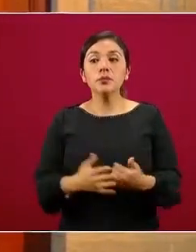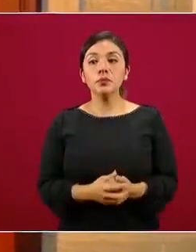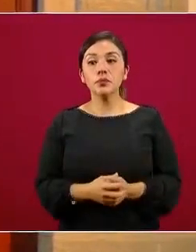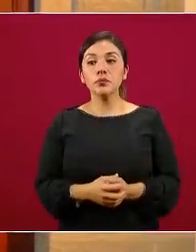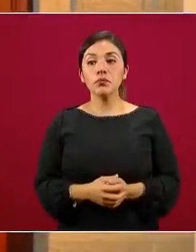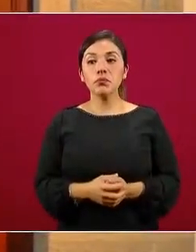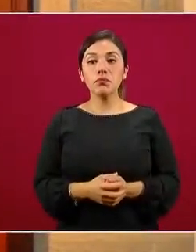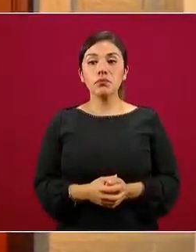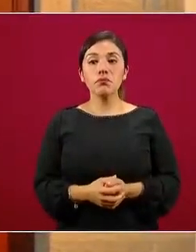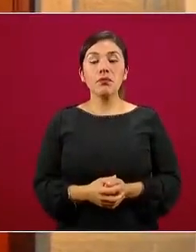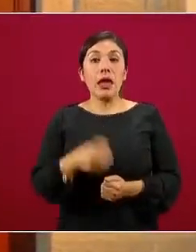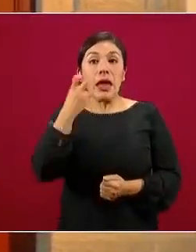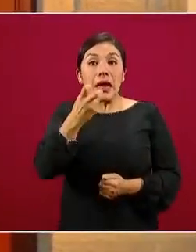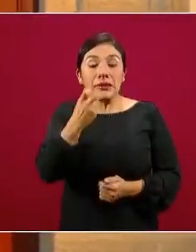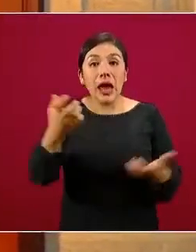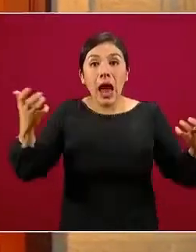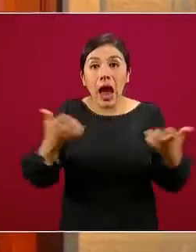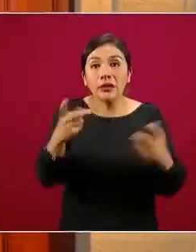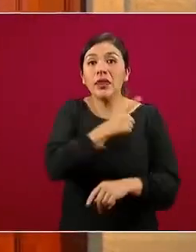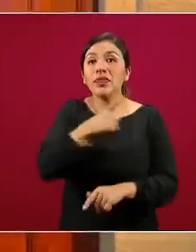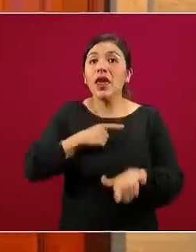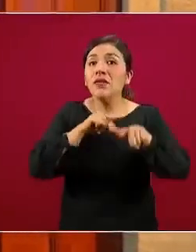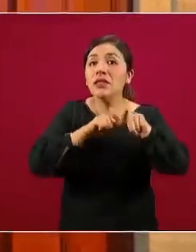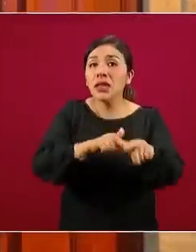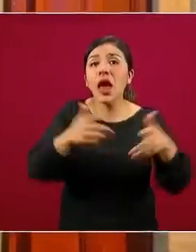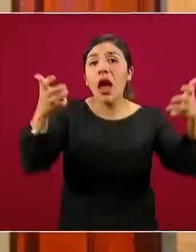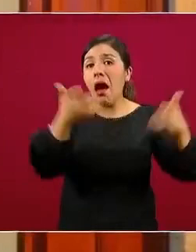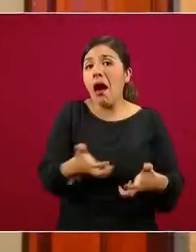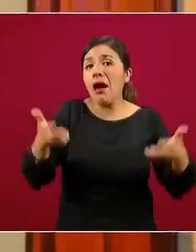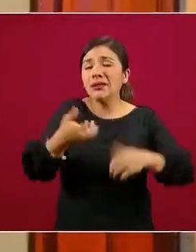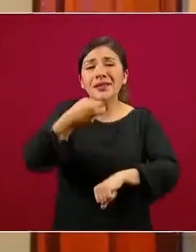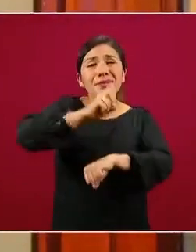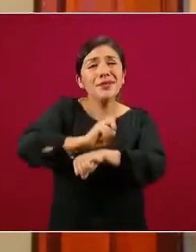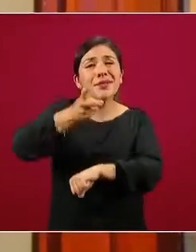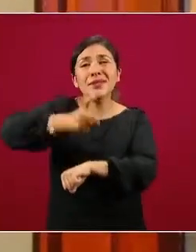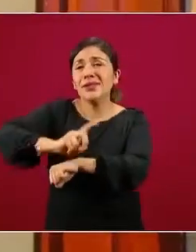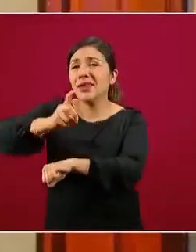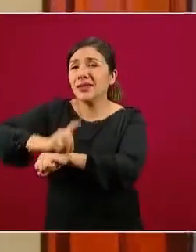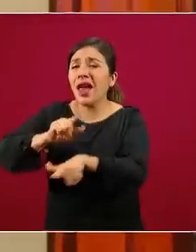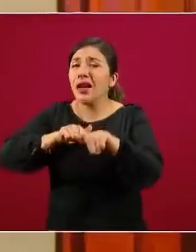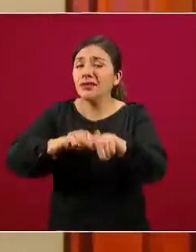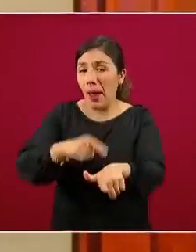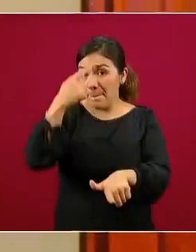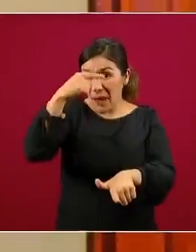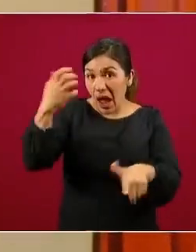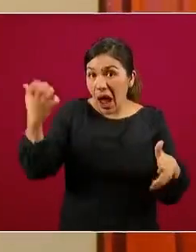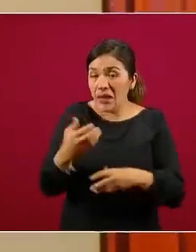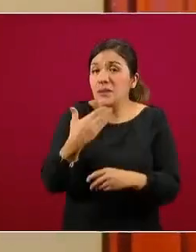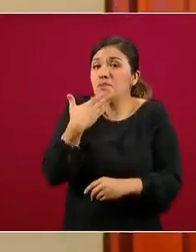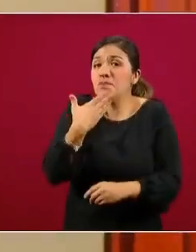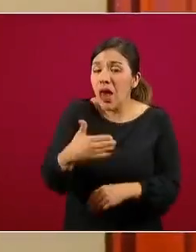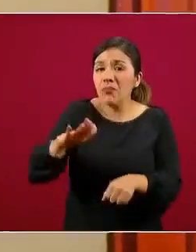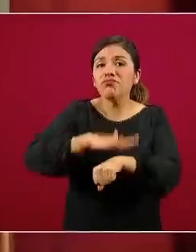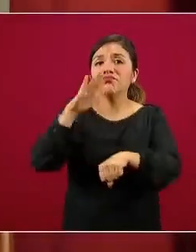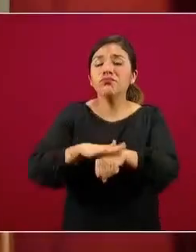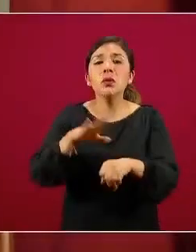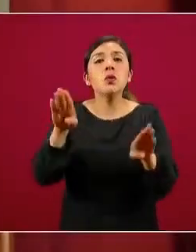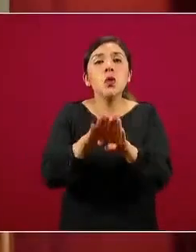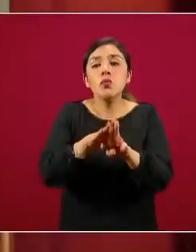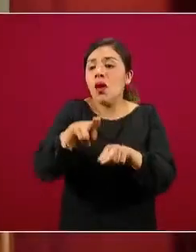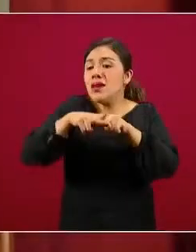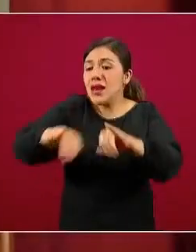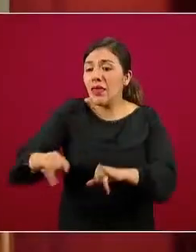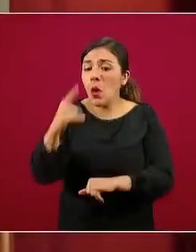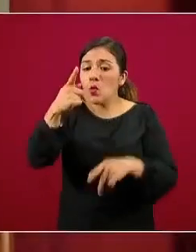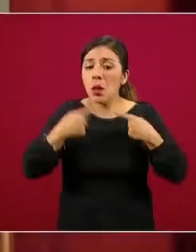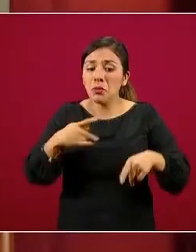estas son las acciones que se tienen que seguir realizando día con día para que logremos ese objetivo que nadie se quede jamás